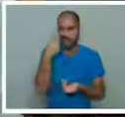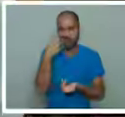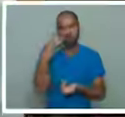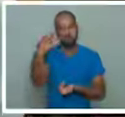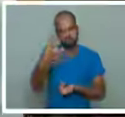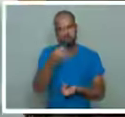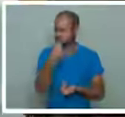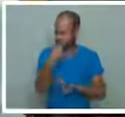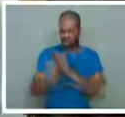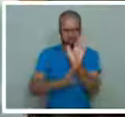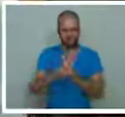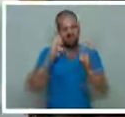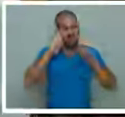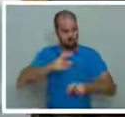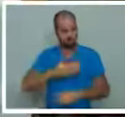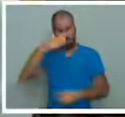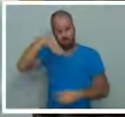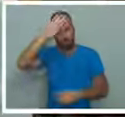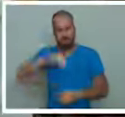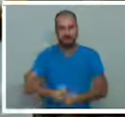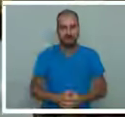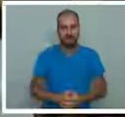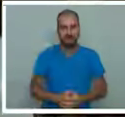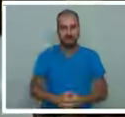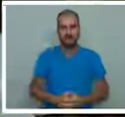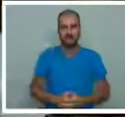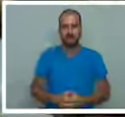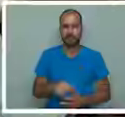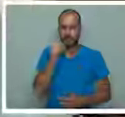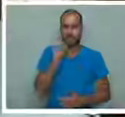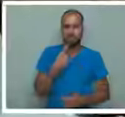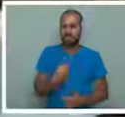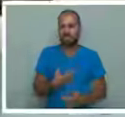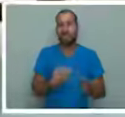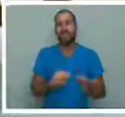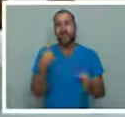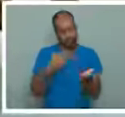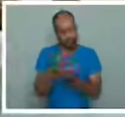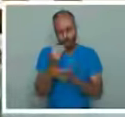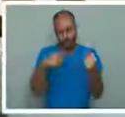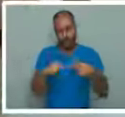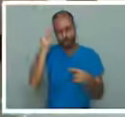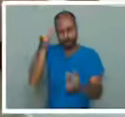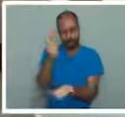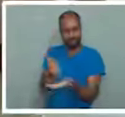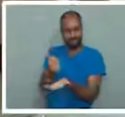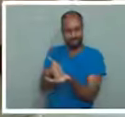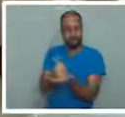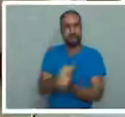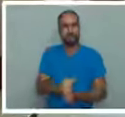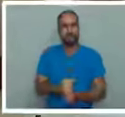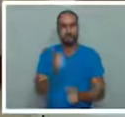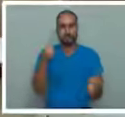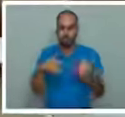este fascinante recorrido que hacemos en la tarde de hoy por si majete en este momento tengo el gusto de conversar con julio césar pérez muy buenas tardes y bienvenidos